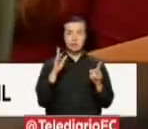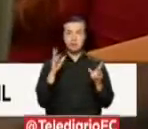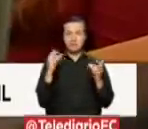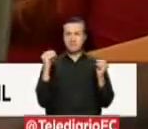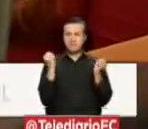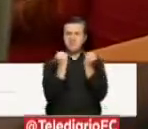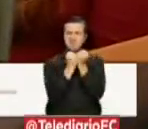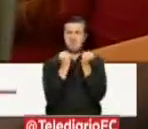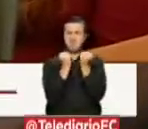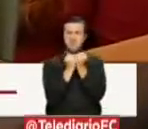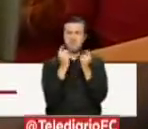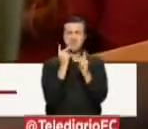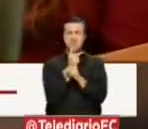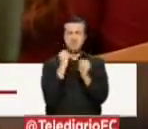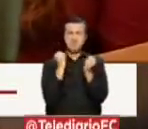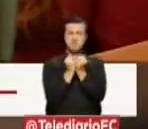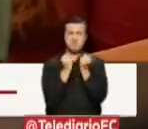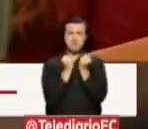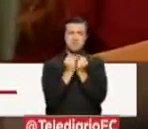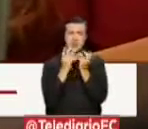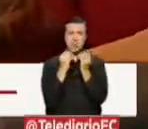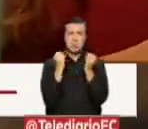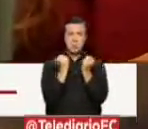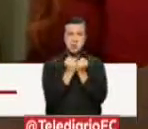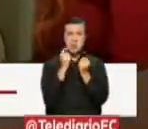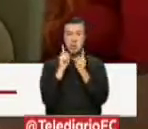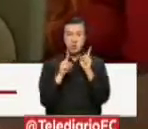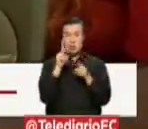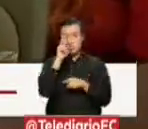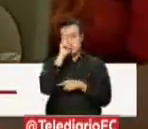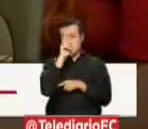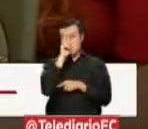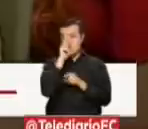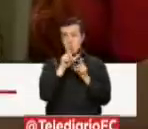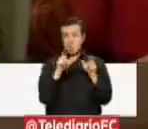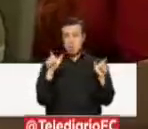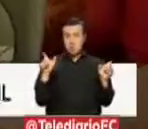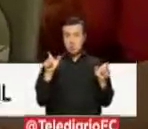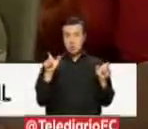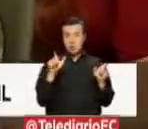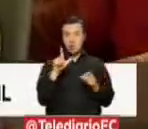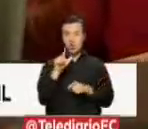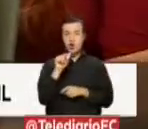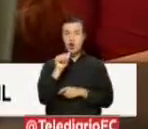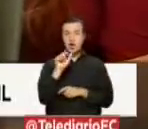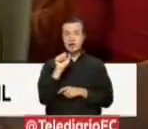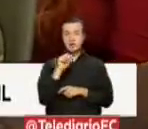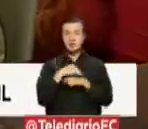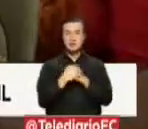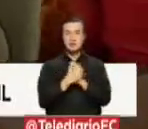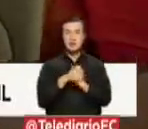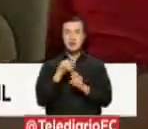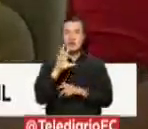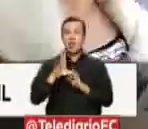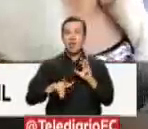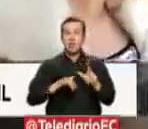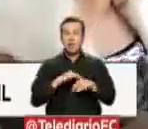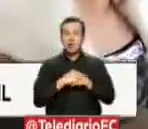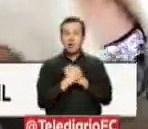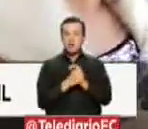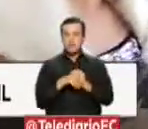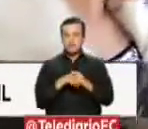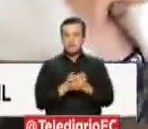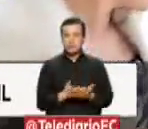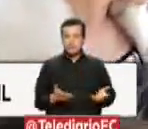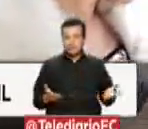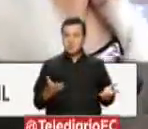como sardinas. Y ahí aprovechan los Lola. Los ladrones. Ahí es